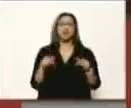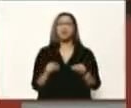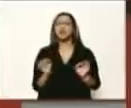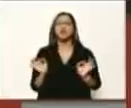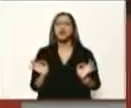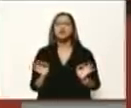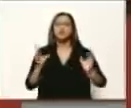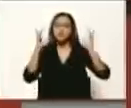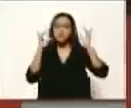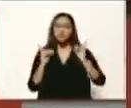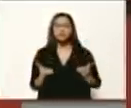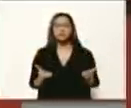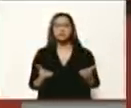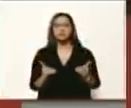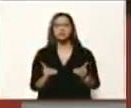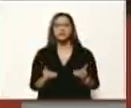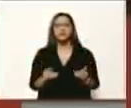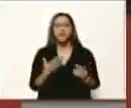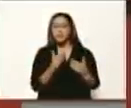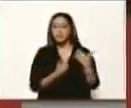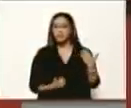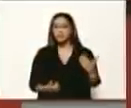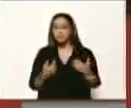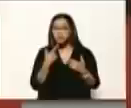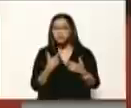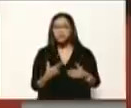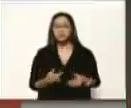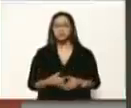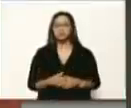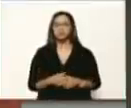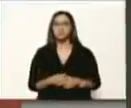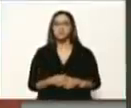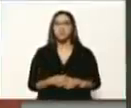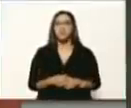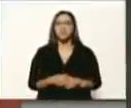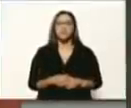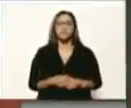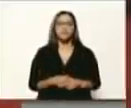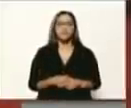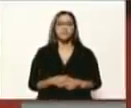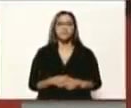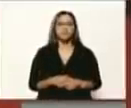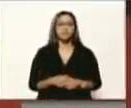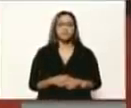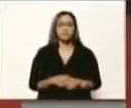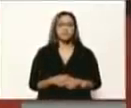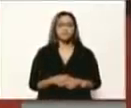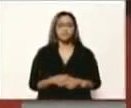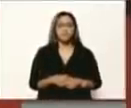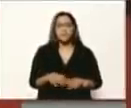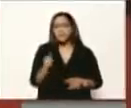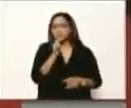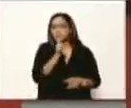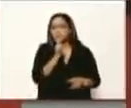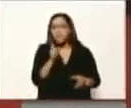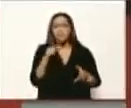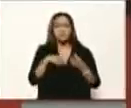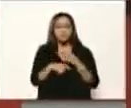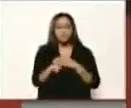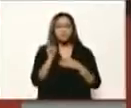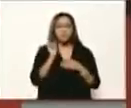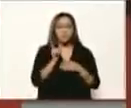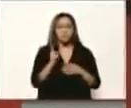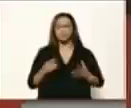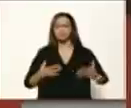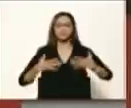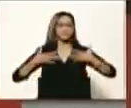una decisión. Ayer el presidente lo decía, pues. Lo decía, los que vayan a esa contienda tienen que ir con el